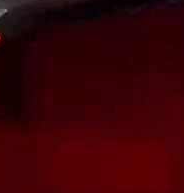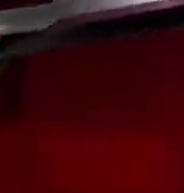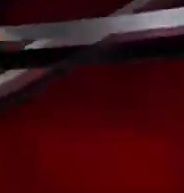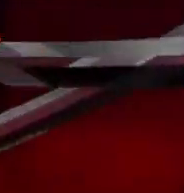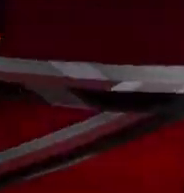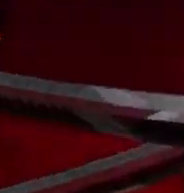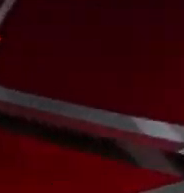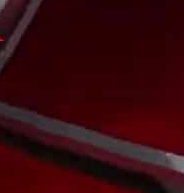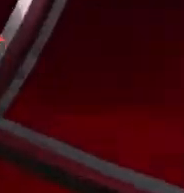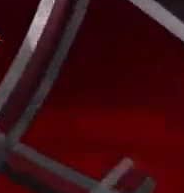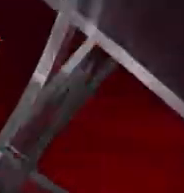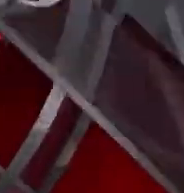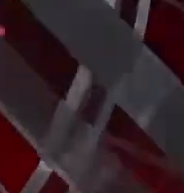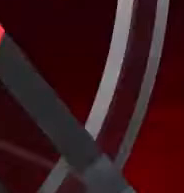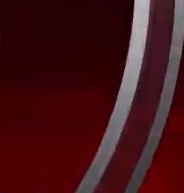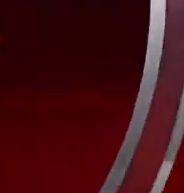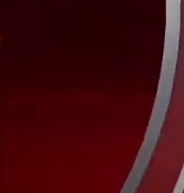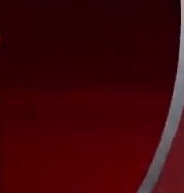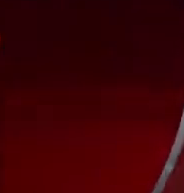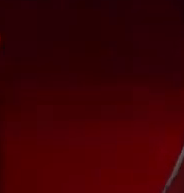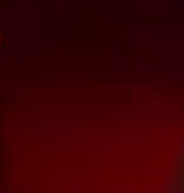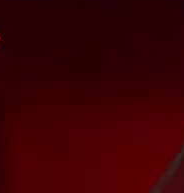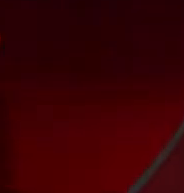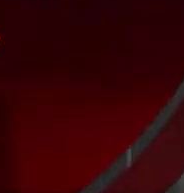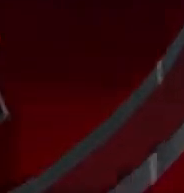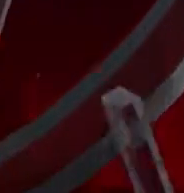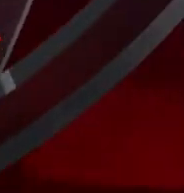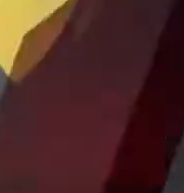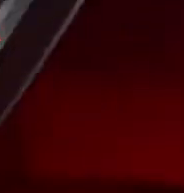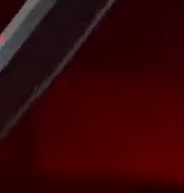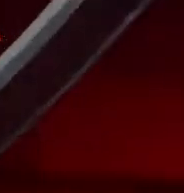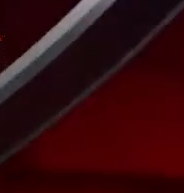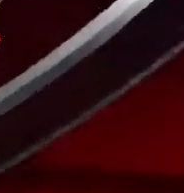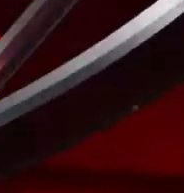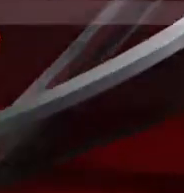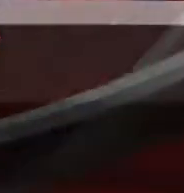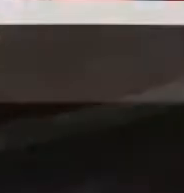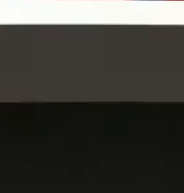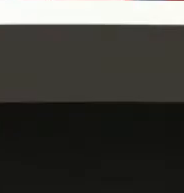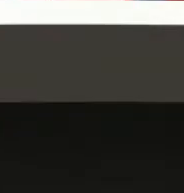Continuamos con TVL Noticias, emisión central.